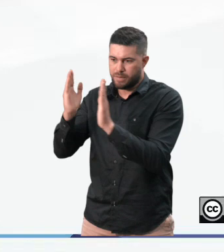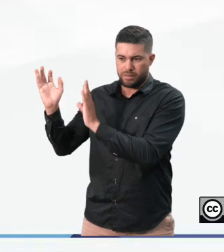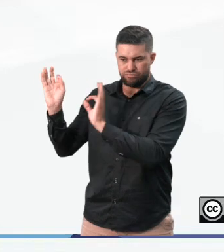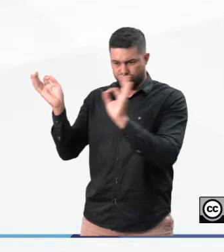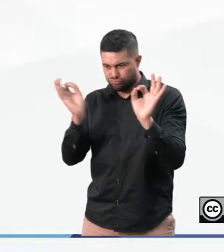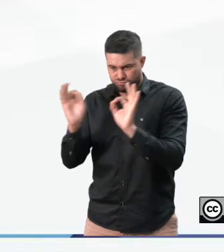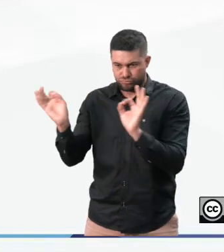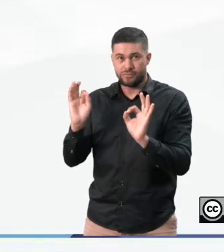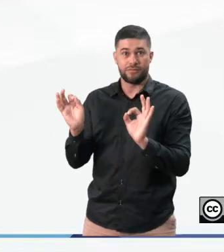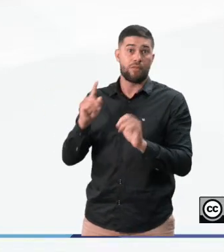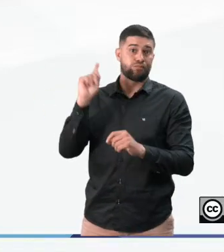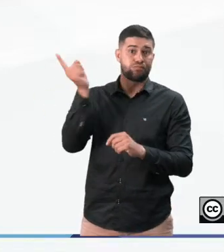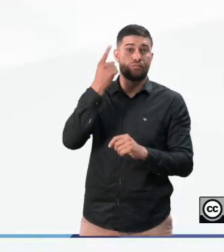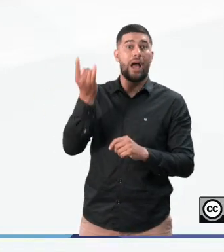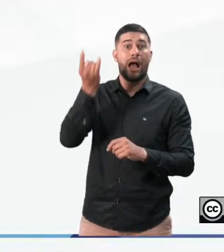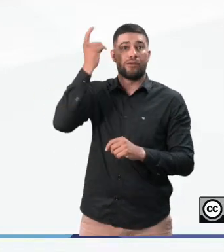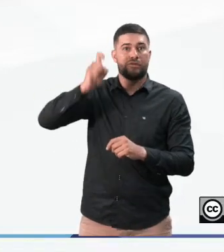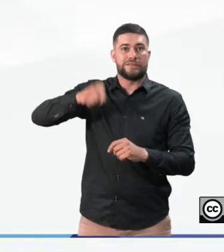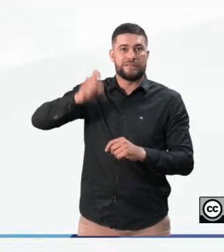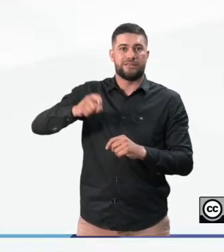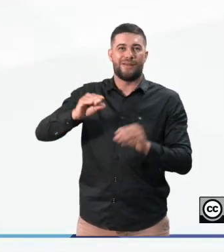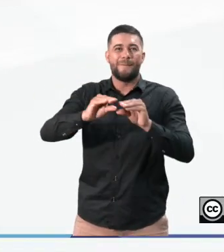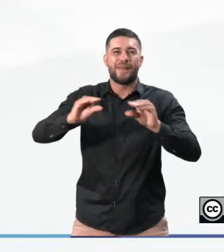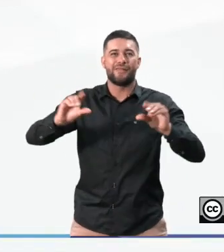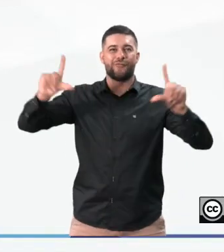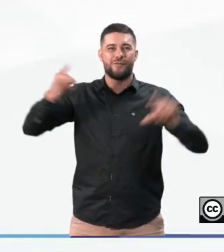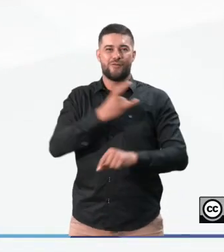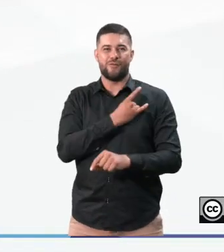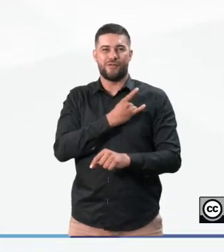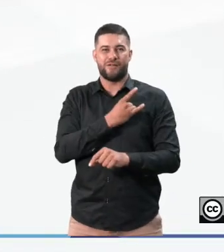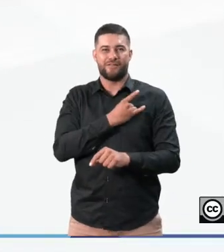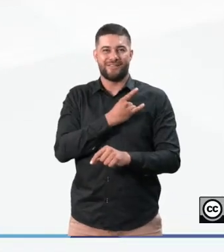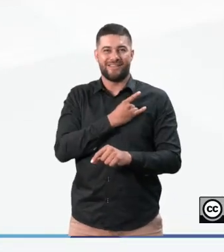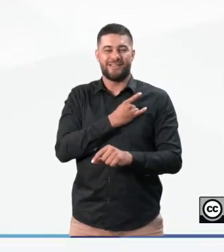puede ayudar a realizar estos procesos.